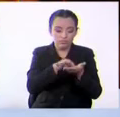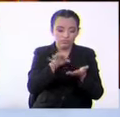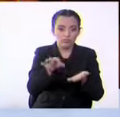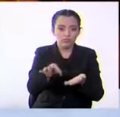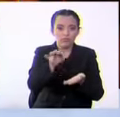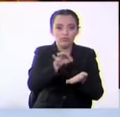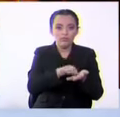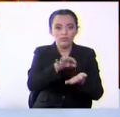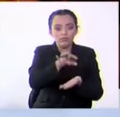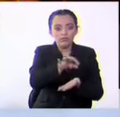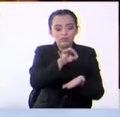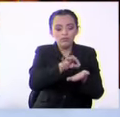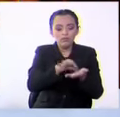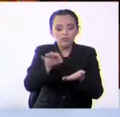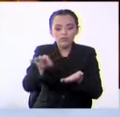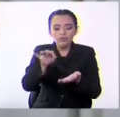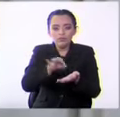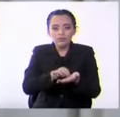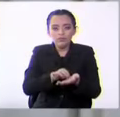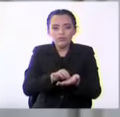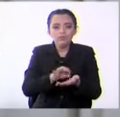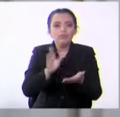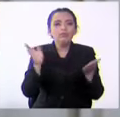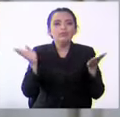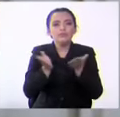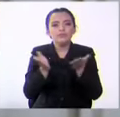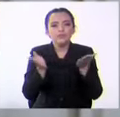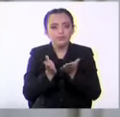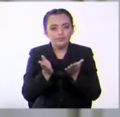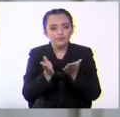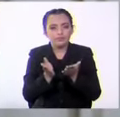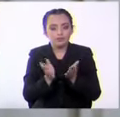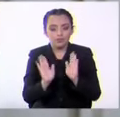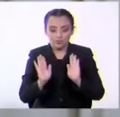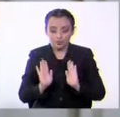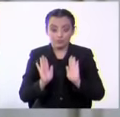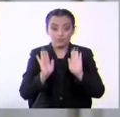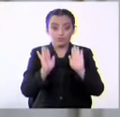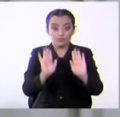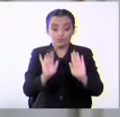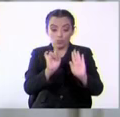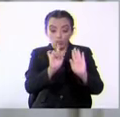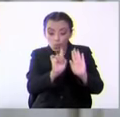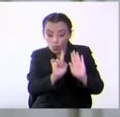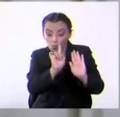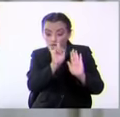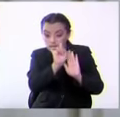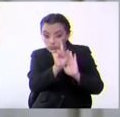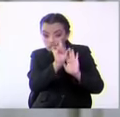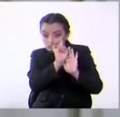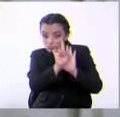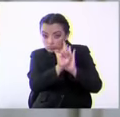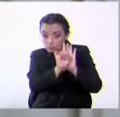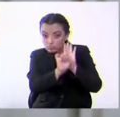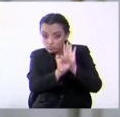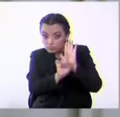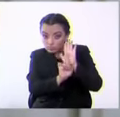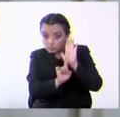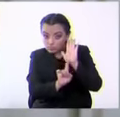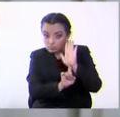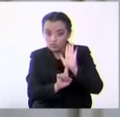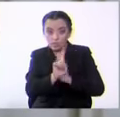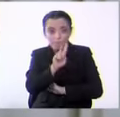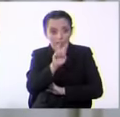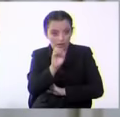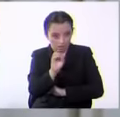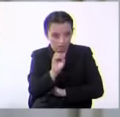adentro de la botella y ahora lo que vamos a hacer es muestrearlas una a la vez hasta completar las 20. Para